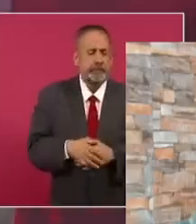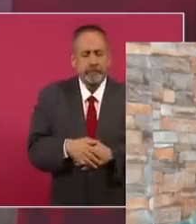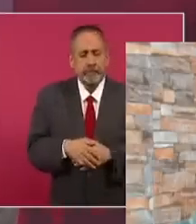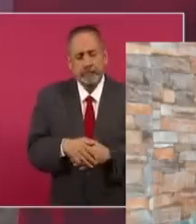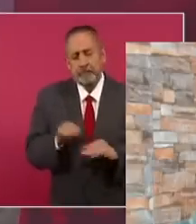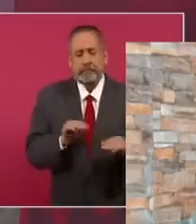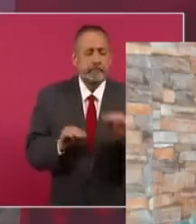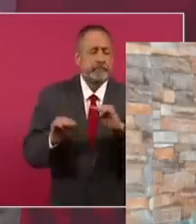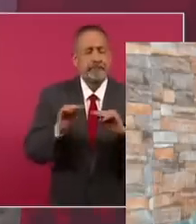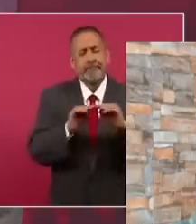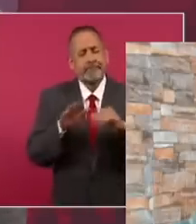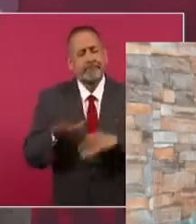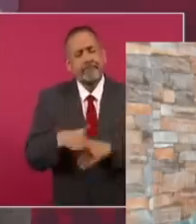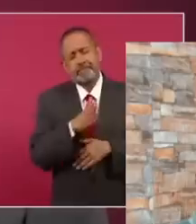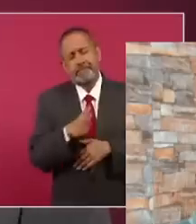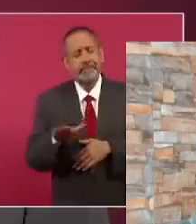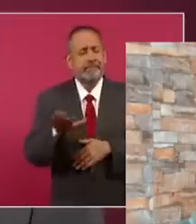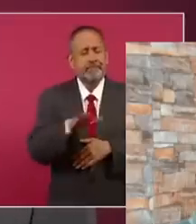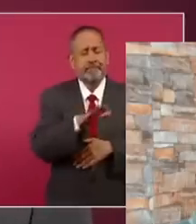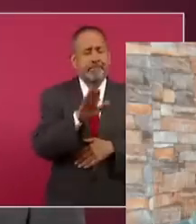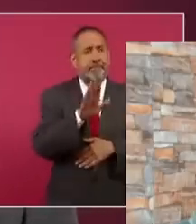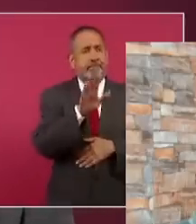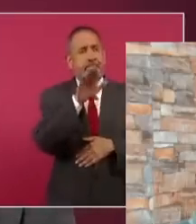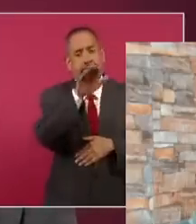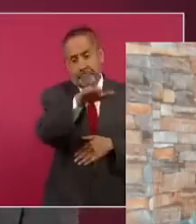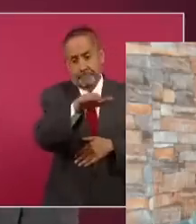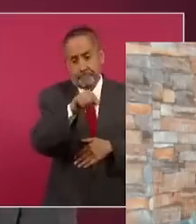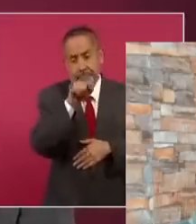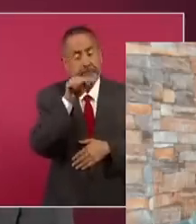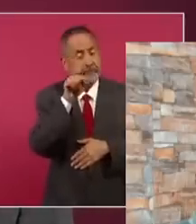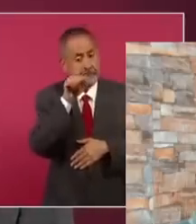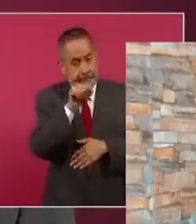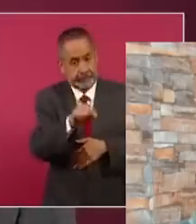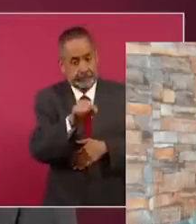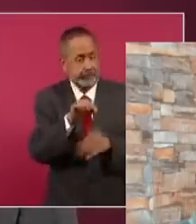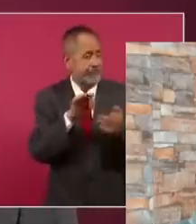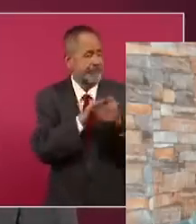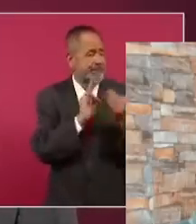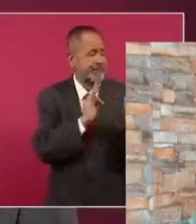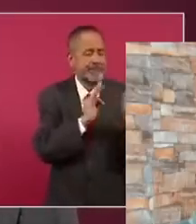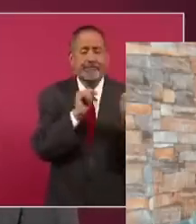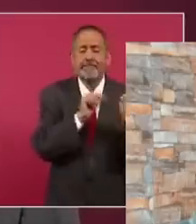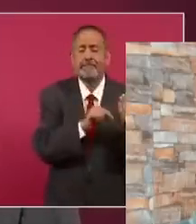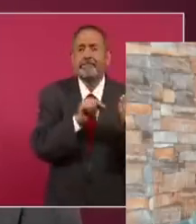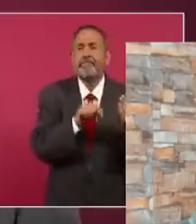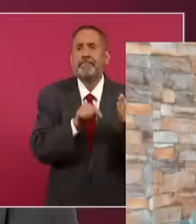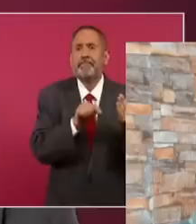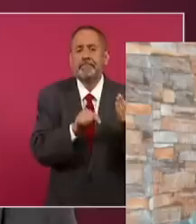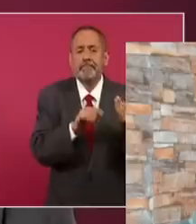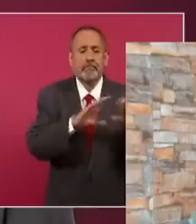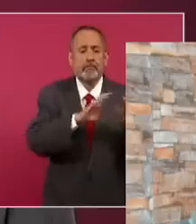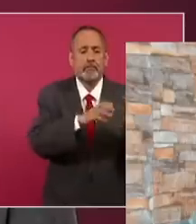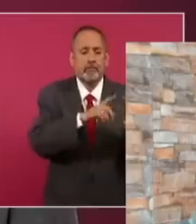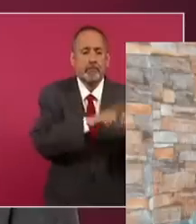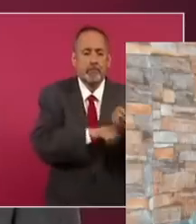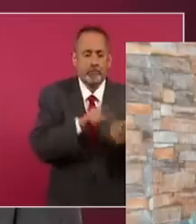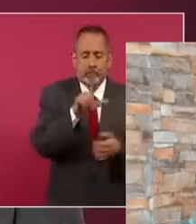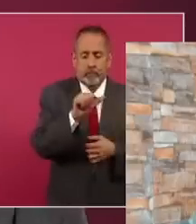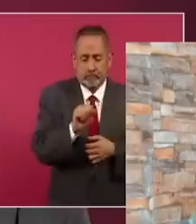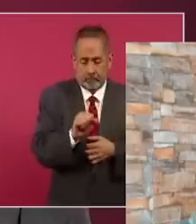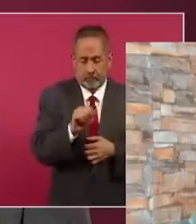alto ahí se pasa muy cerca de una comunidad que se llama Las